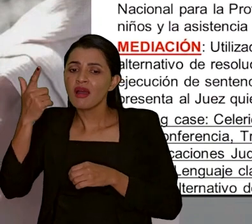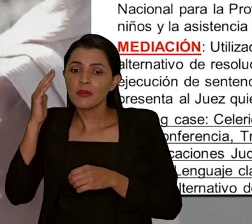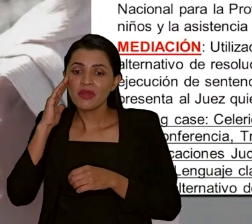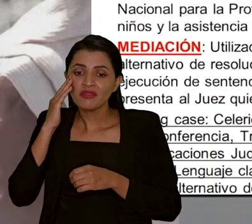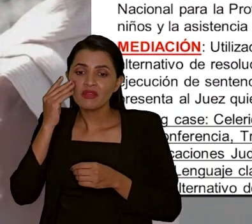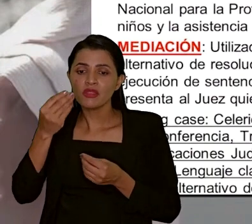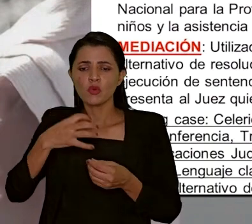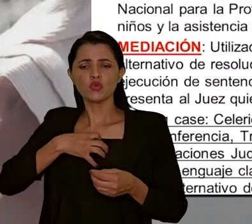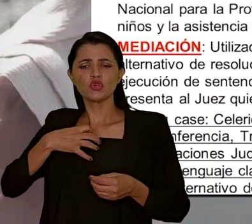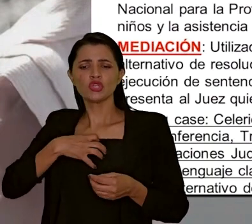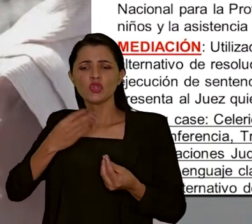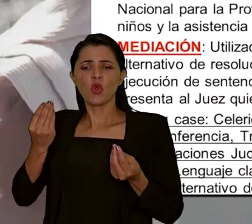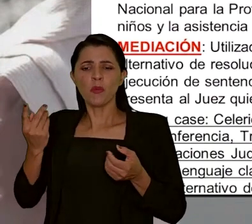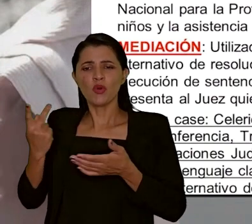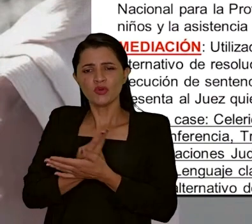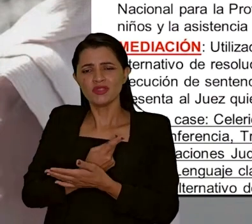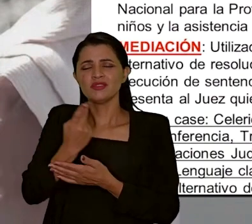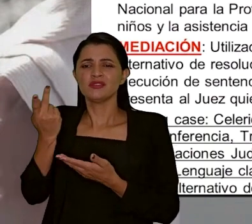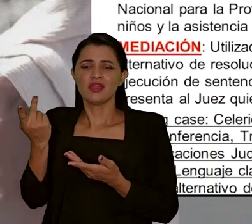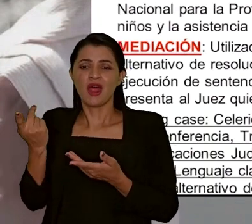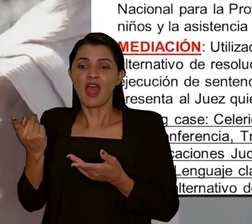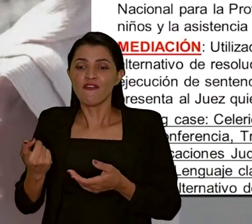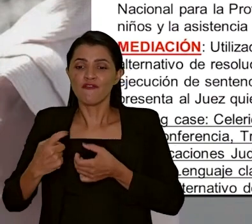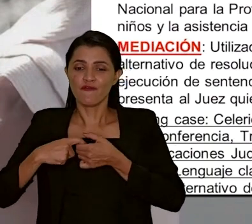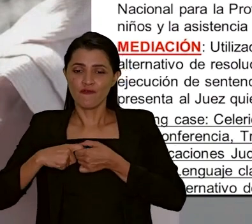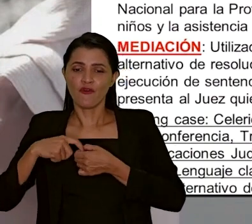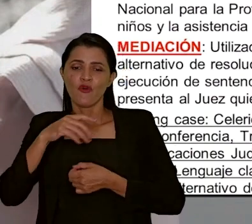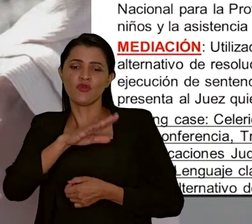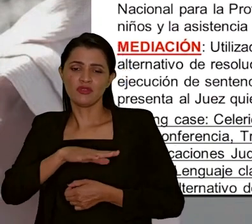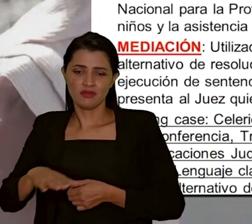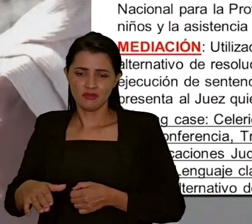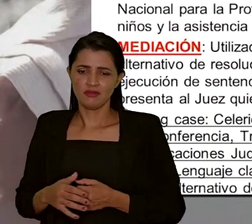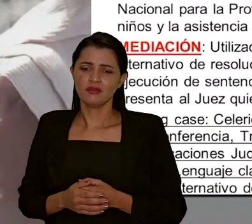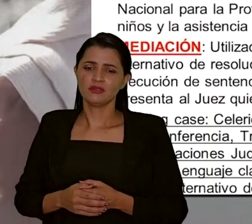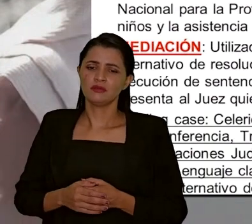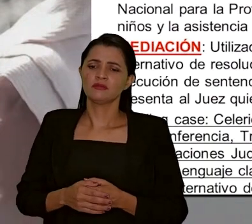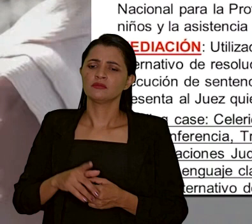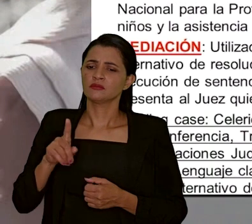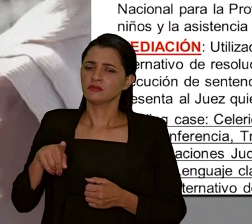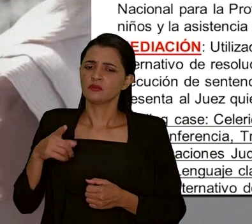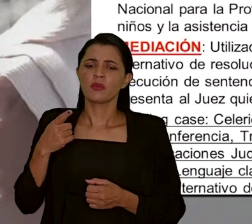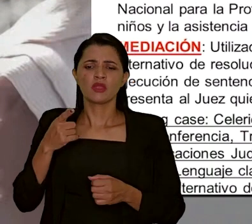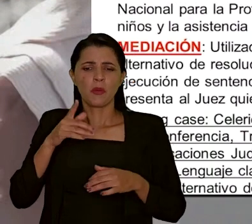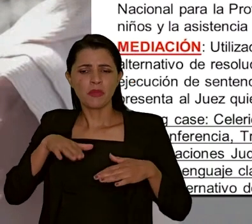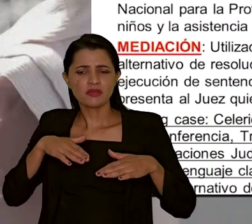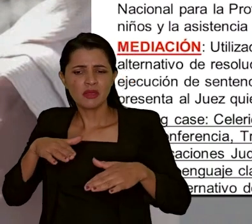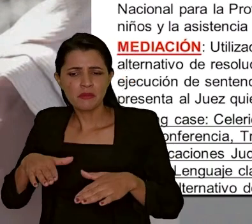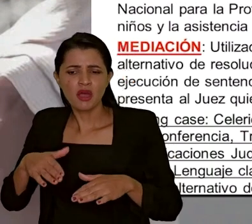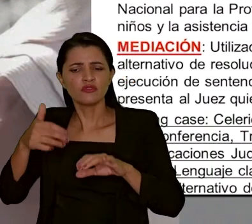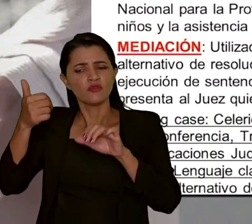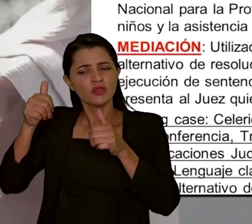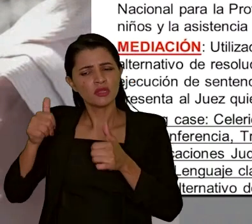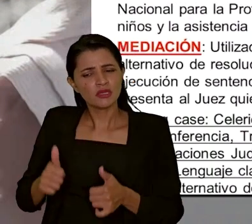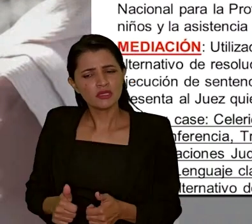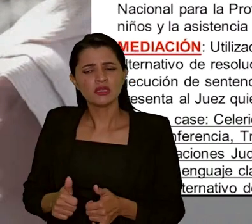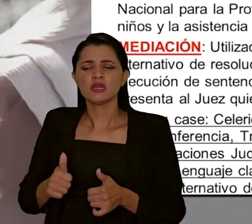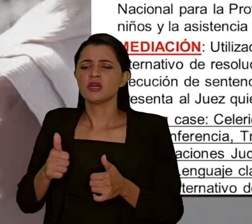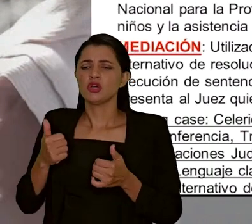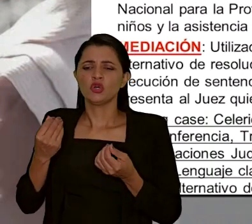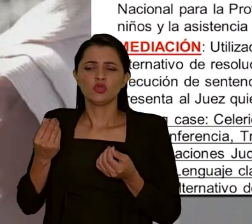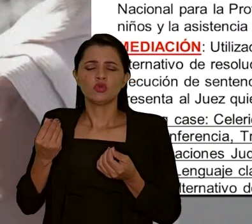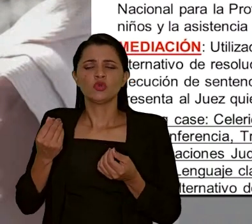sentencia que prolijamente va paso a paso analizando cuáles son las disposiciones